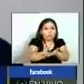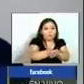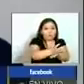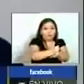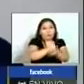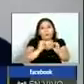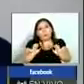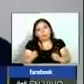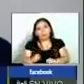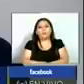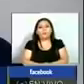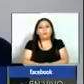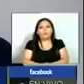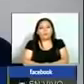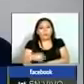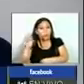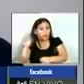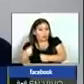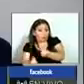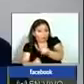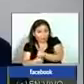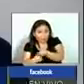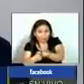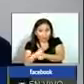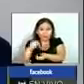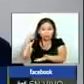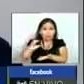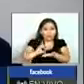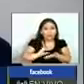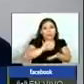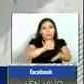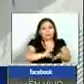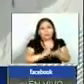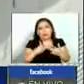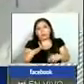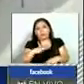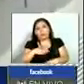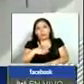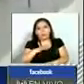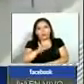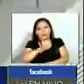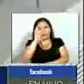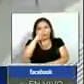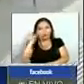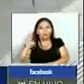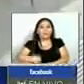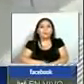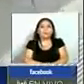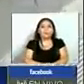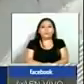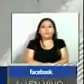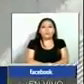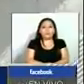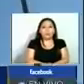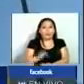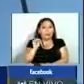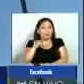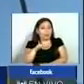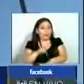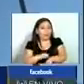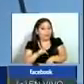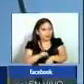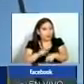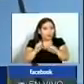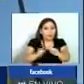O para apalancarse O financiarse A través de activos Que tiene el propio país Muestra el reporte Que el tiempo De recuperación Es